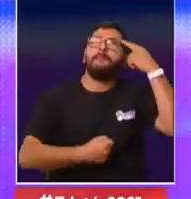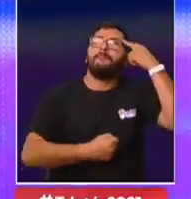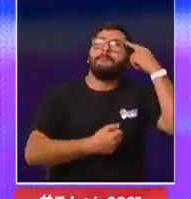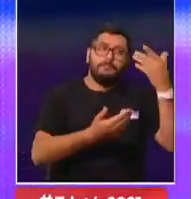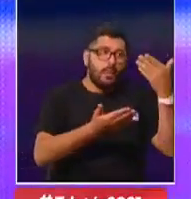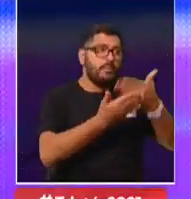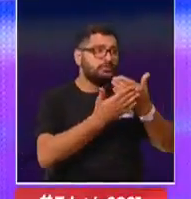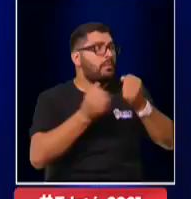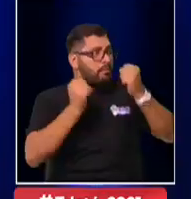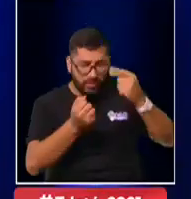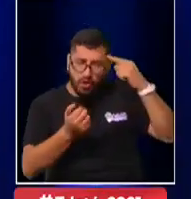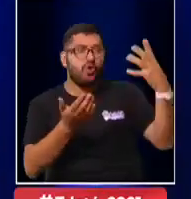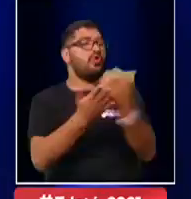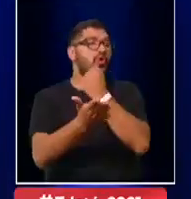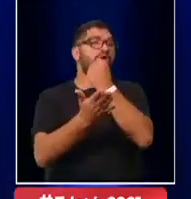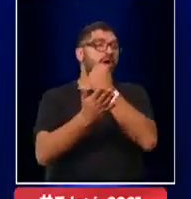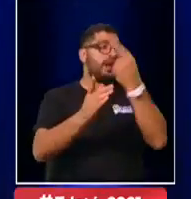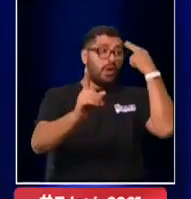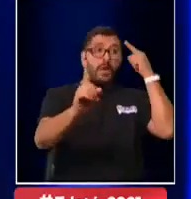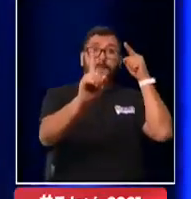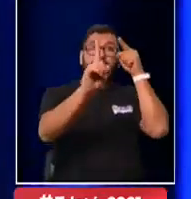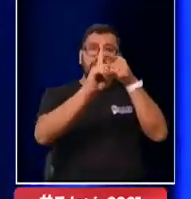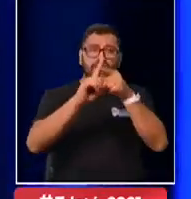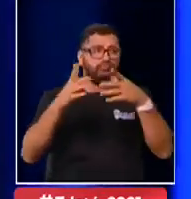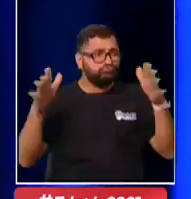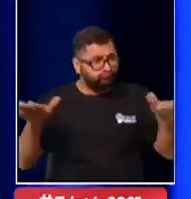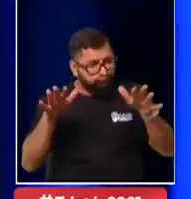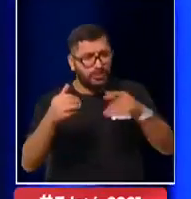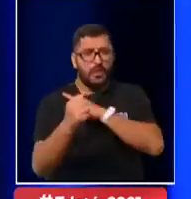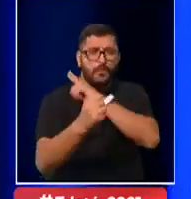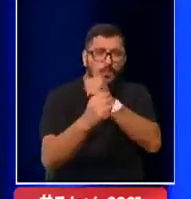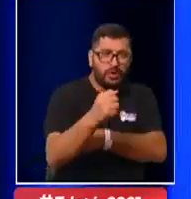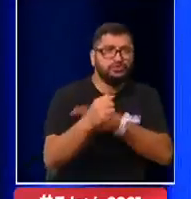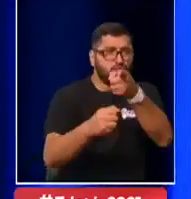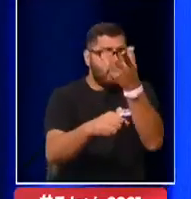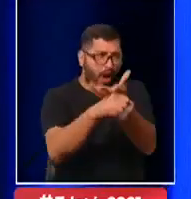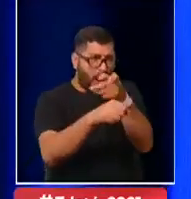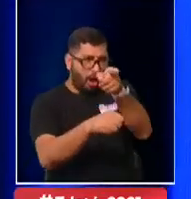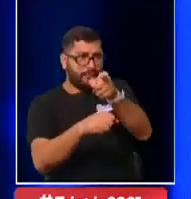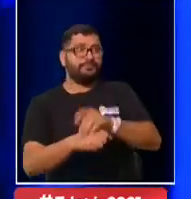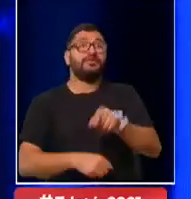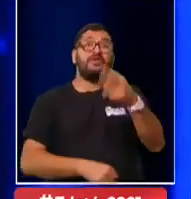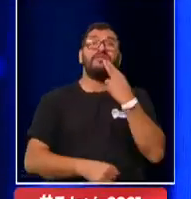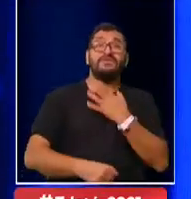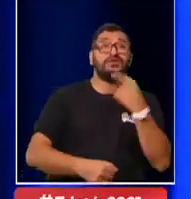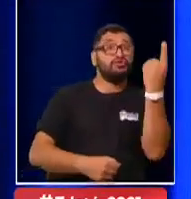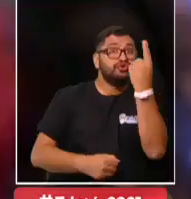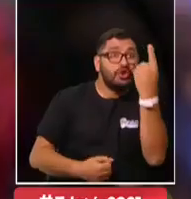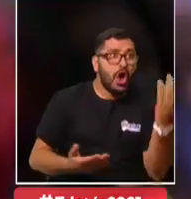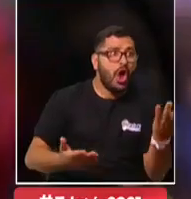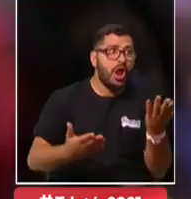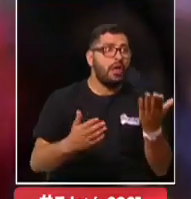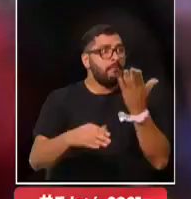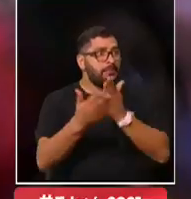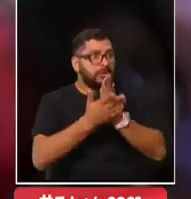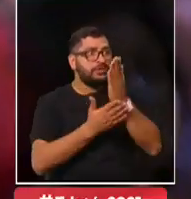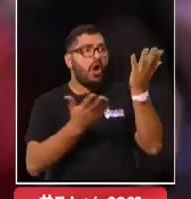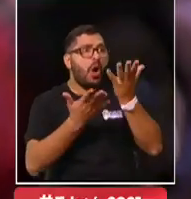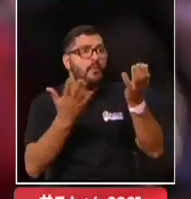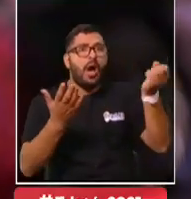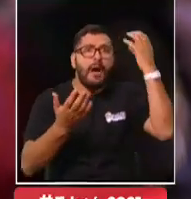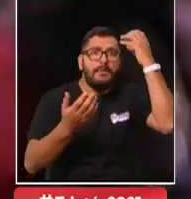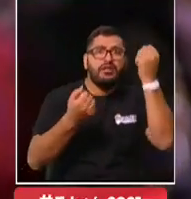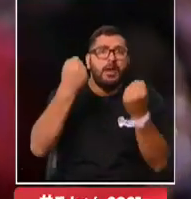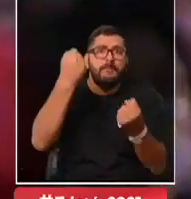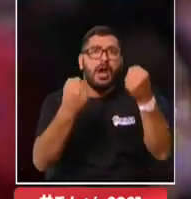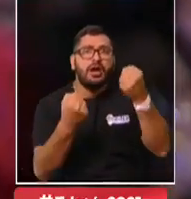todas las metas que te pones y la fuerza que tienes, lo veíamos ahí en la nota. Ahora vives sola, estás empezando a aprender a manejar también, cada día